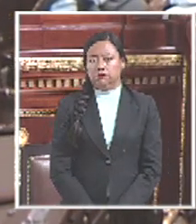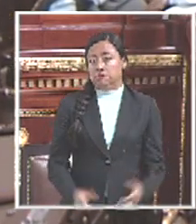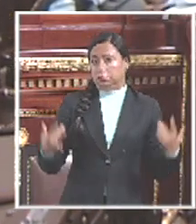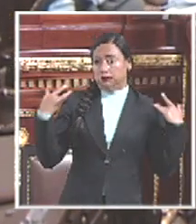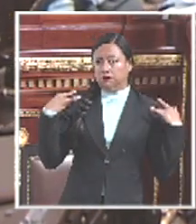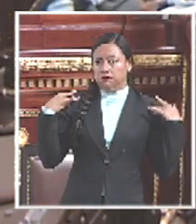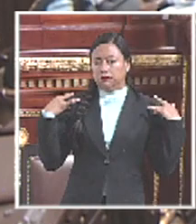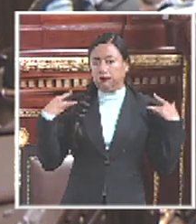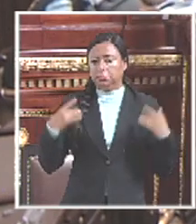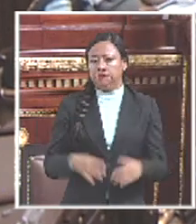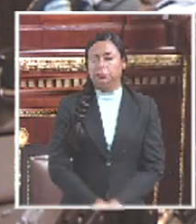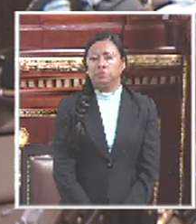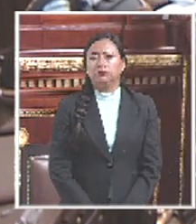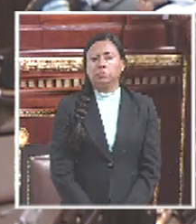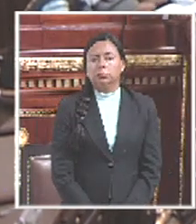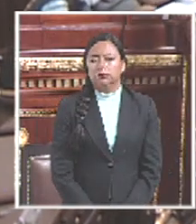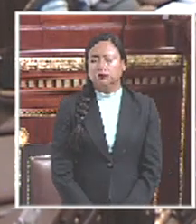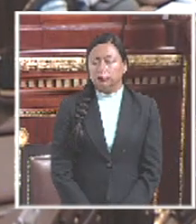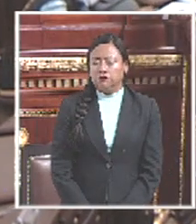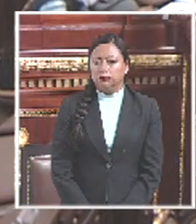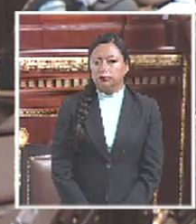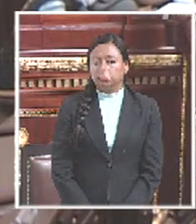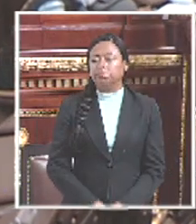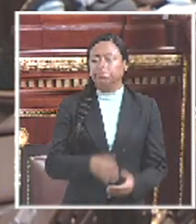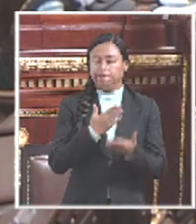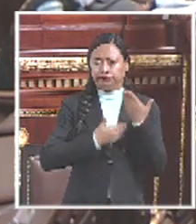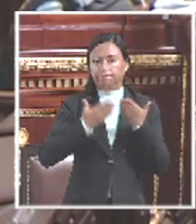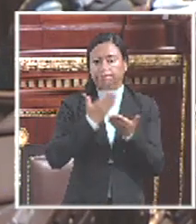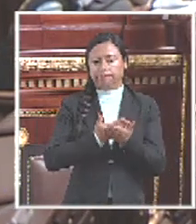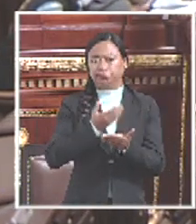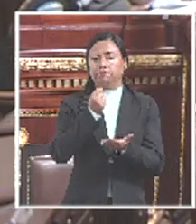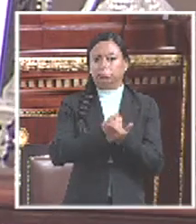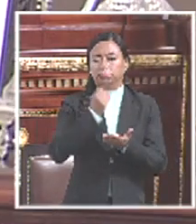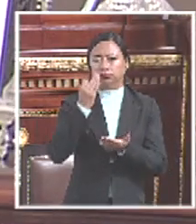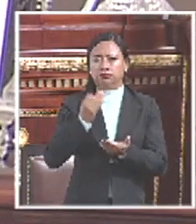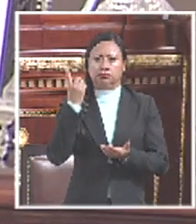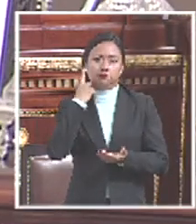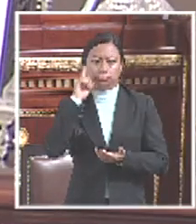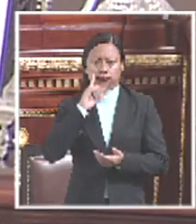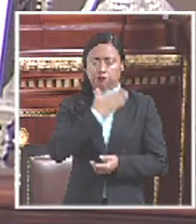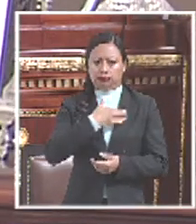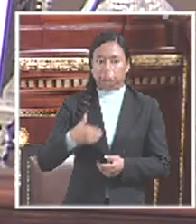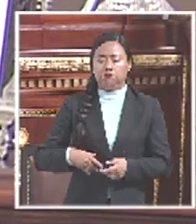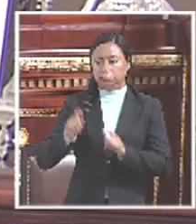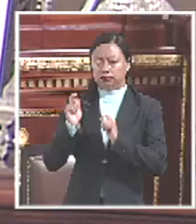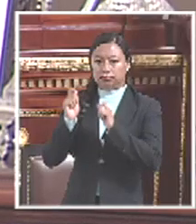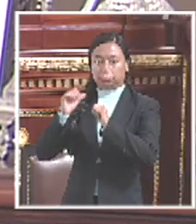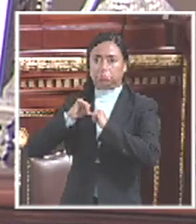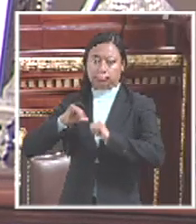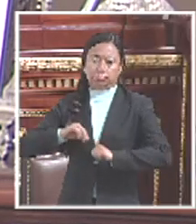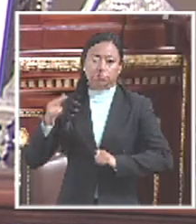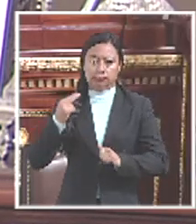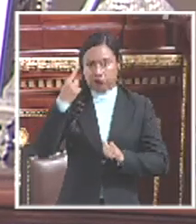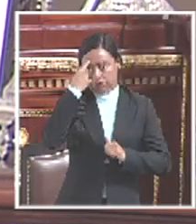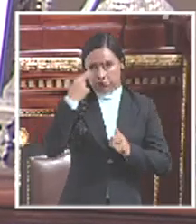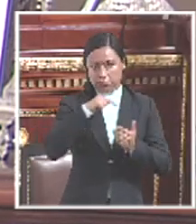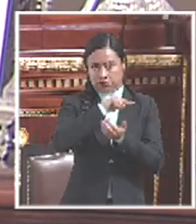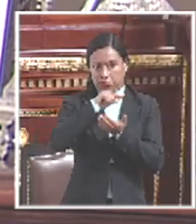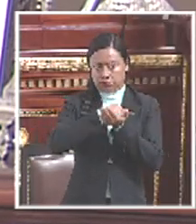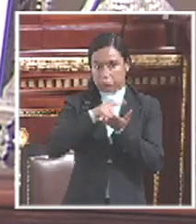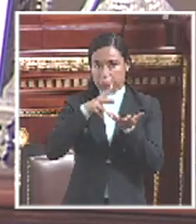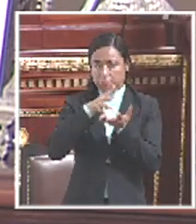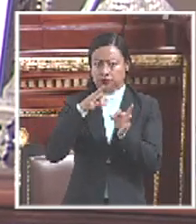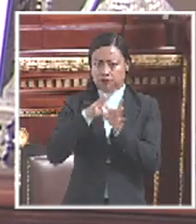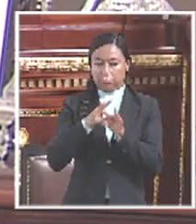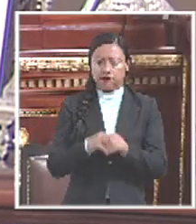Abstenciones. Se considera aprobada la propuesta, diputada presidenta. Remítase a las autoridades correspondientes para los efectos legales a que haya